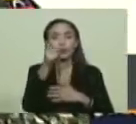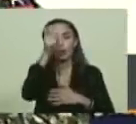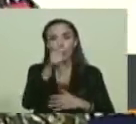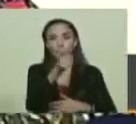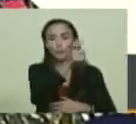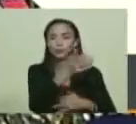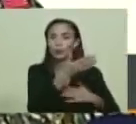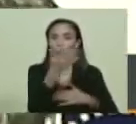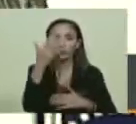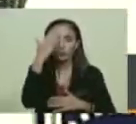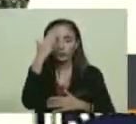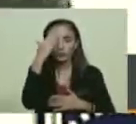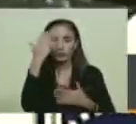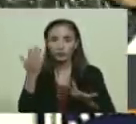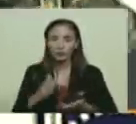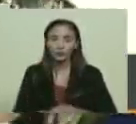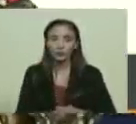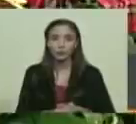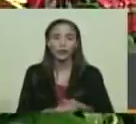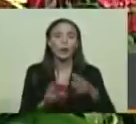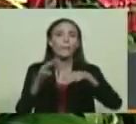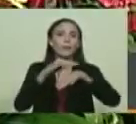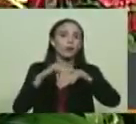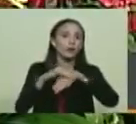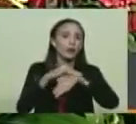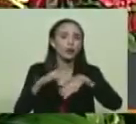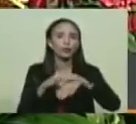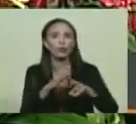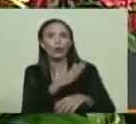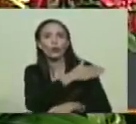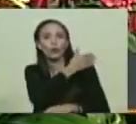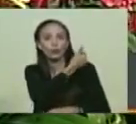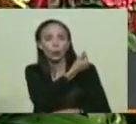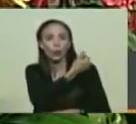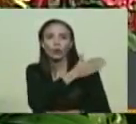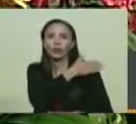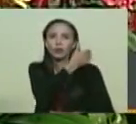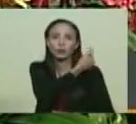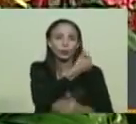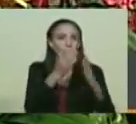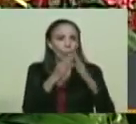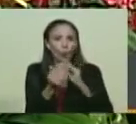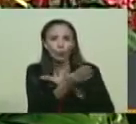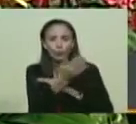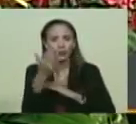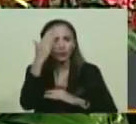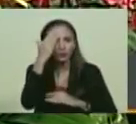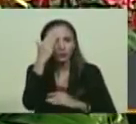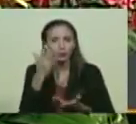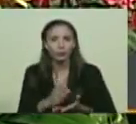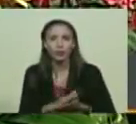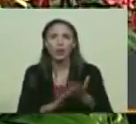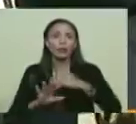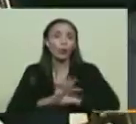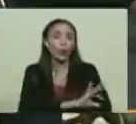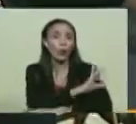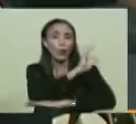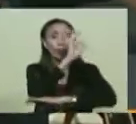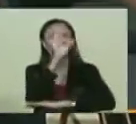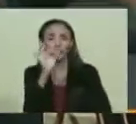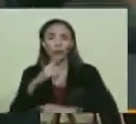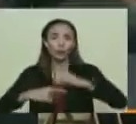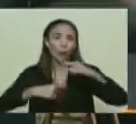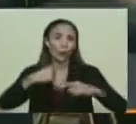Nacional Bolivariana, viceministros, dediquemos las 24 horas de los 365 días del